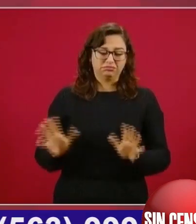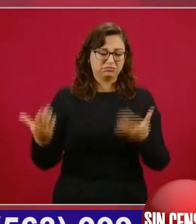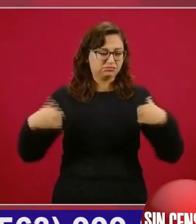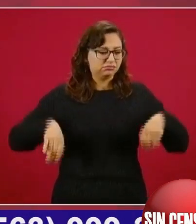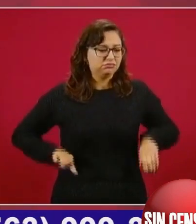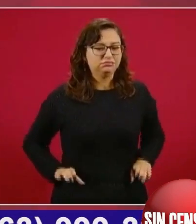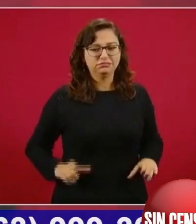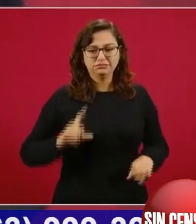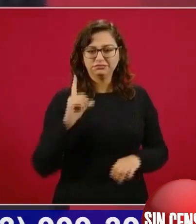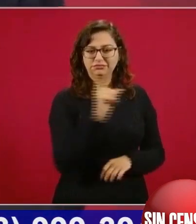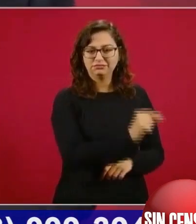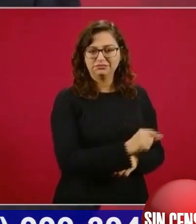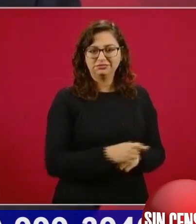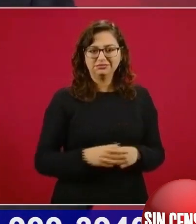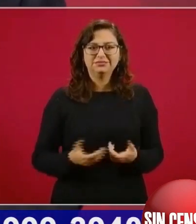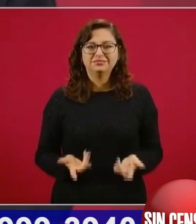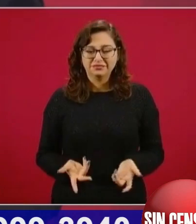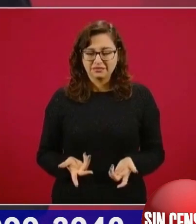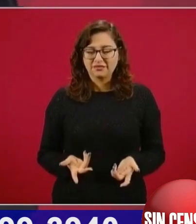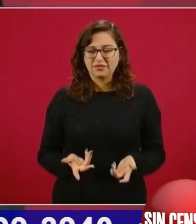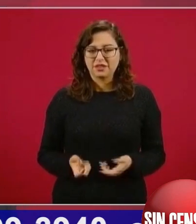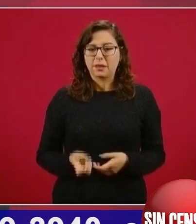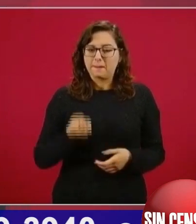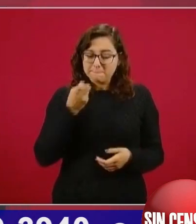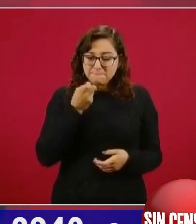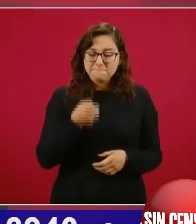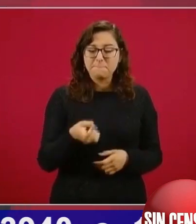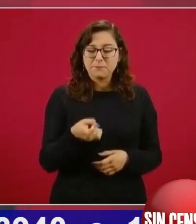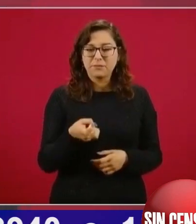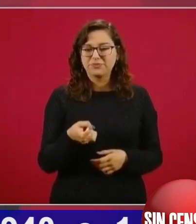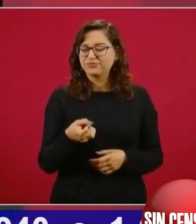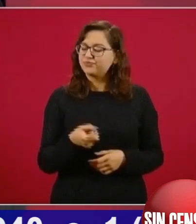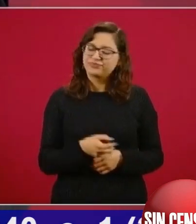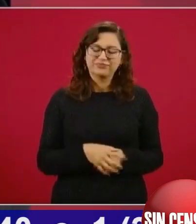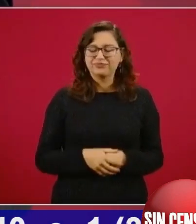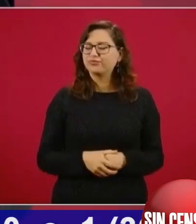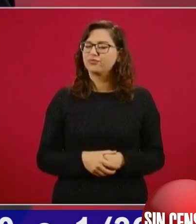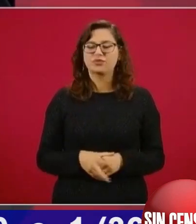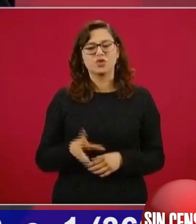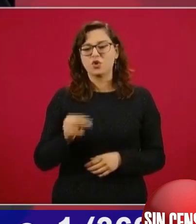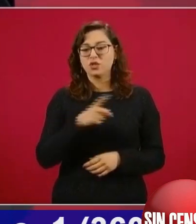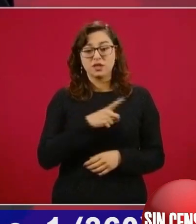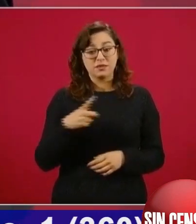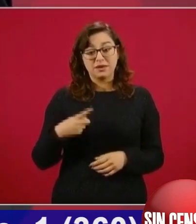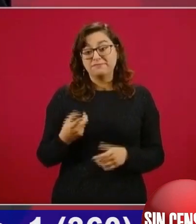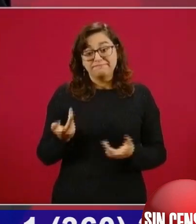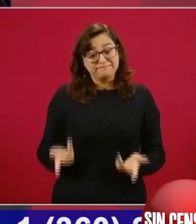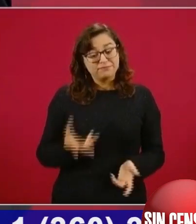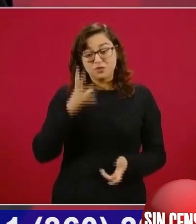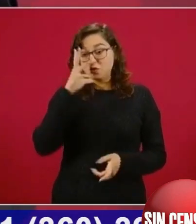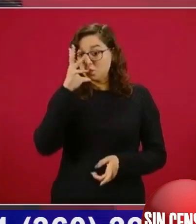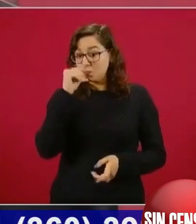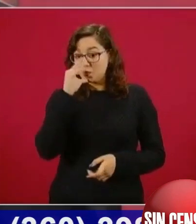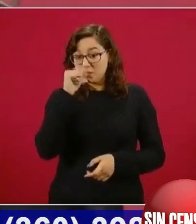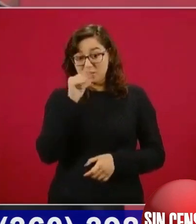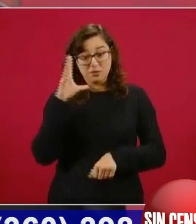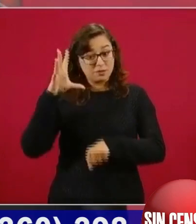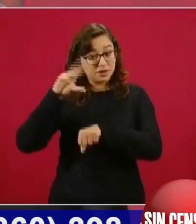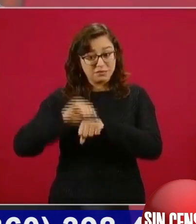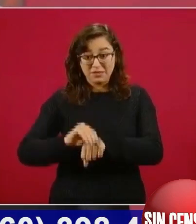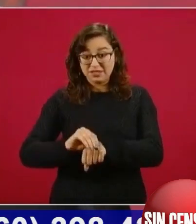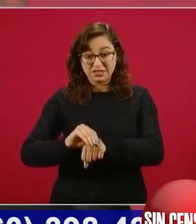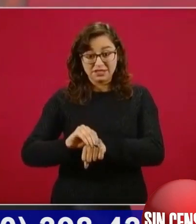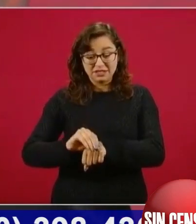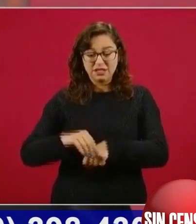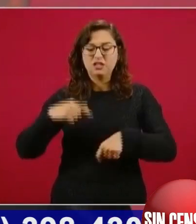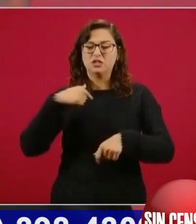Entonces, decirles pues que eso no se permite, y repito aquí lo que